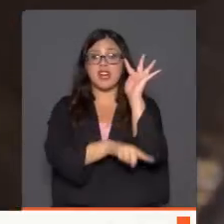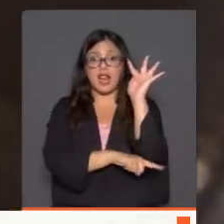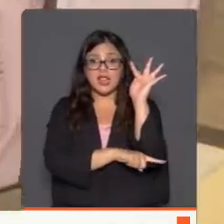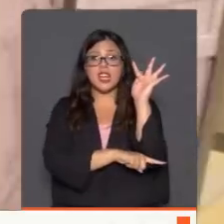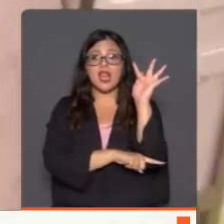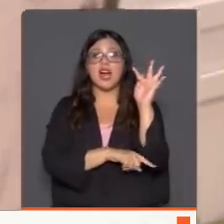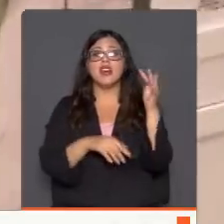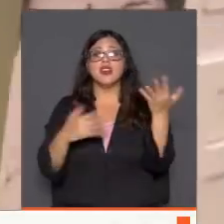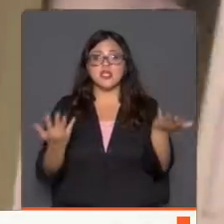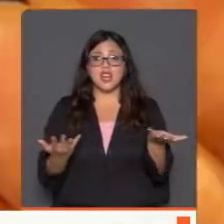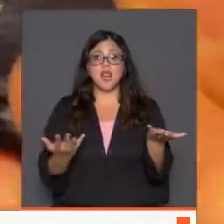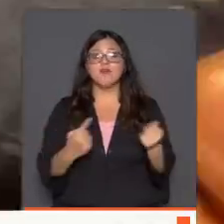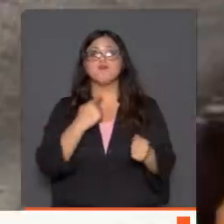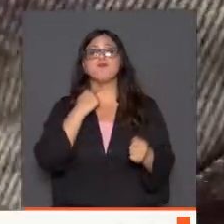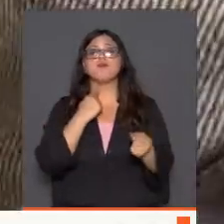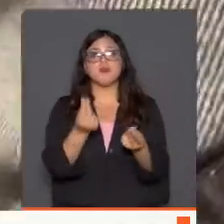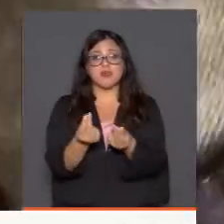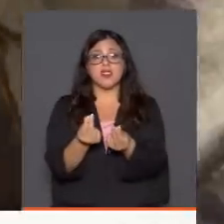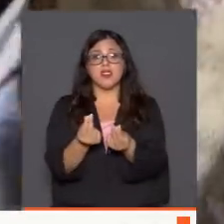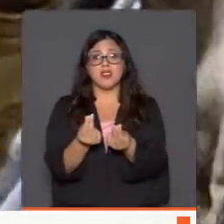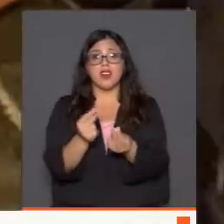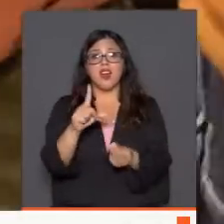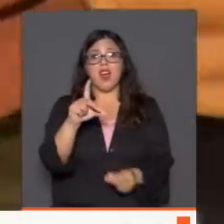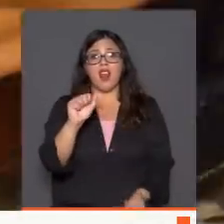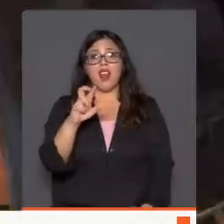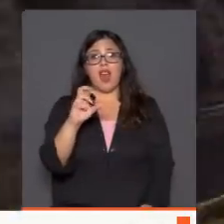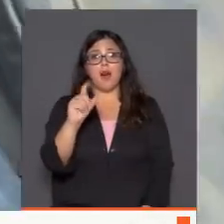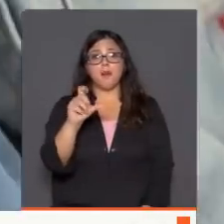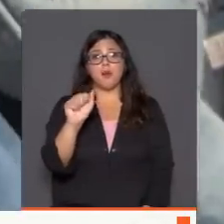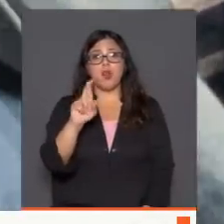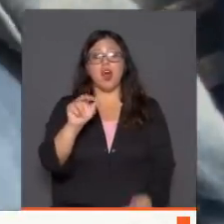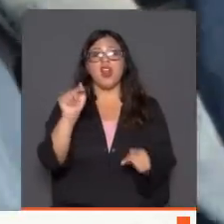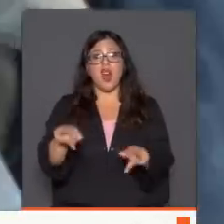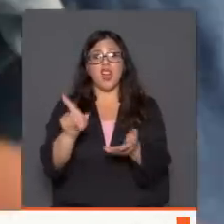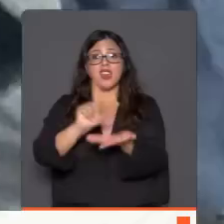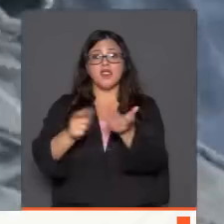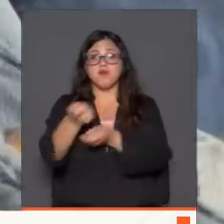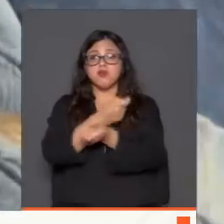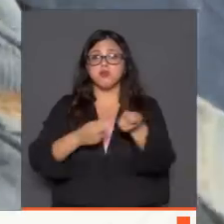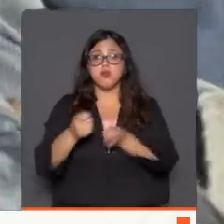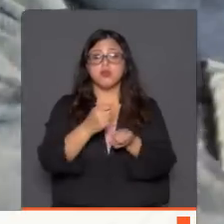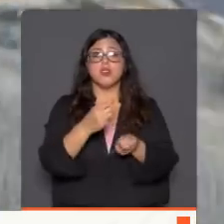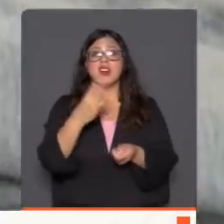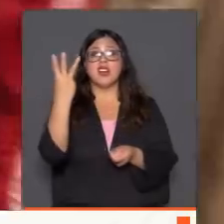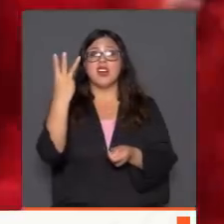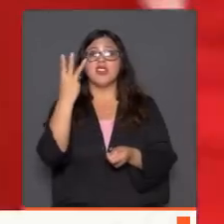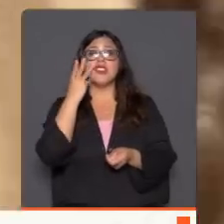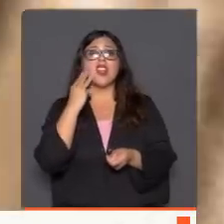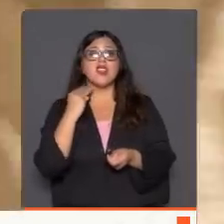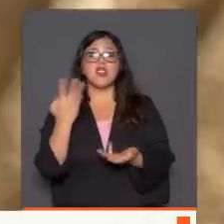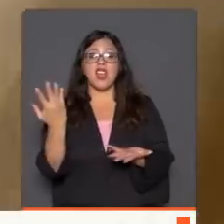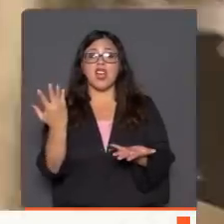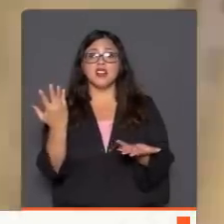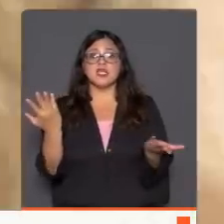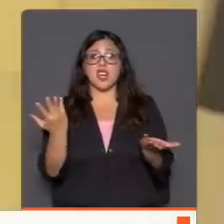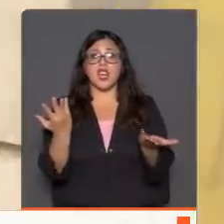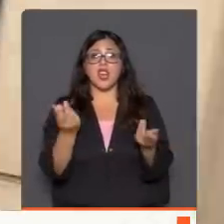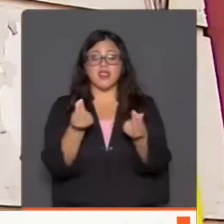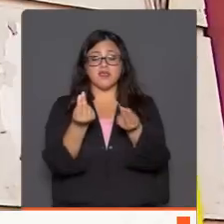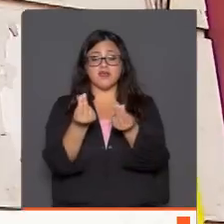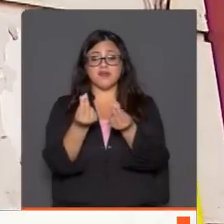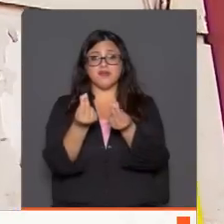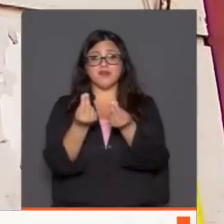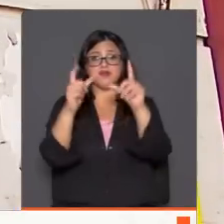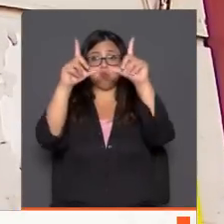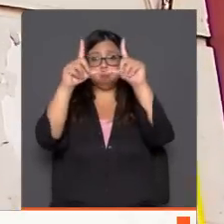efectos económicos para La Polar. Desde que estalló el caso, la multitienda registra 3 jornadas de caídas en sus acciones. La de este